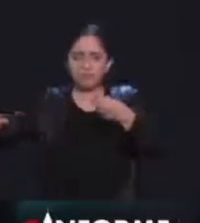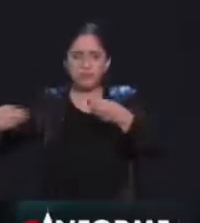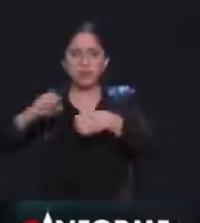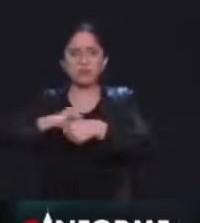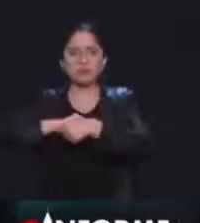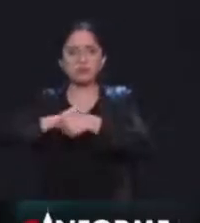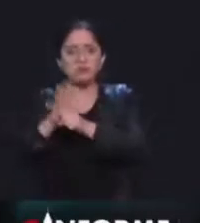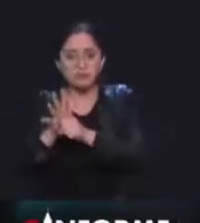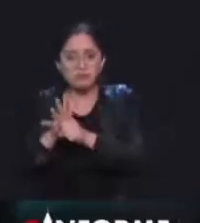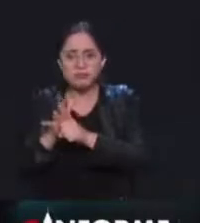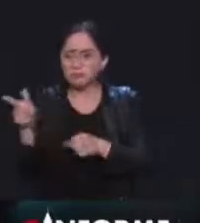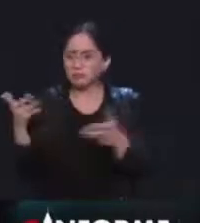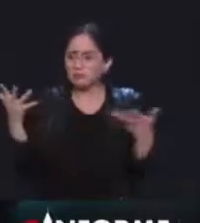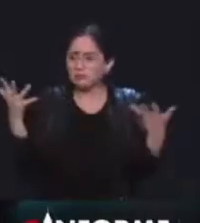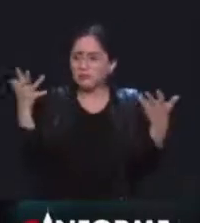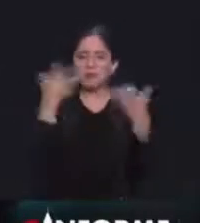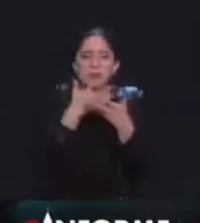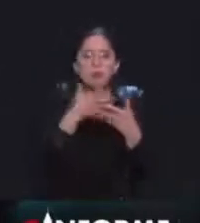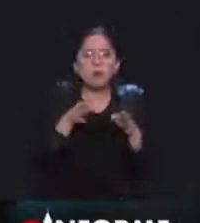de la salud, de la vida,